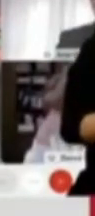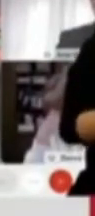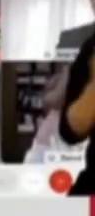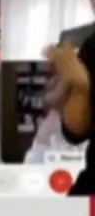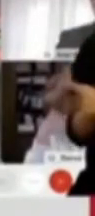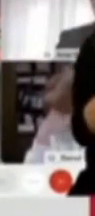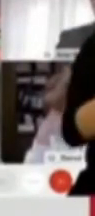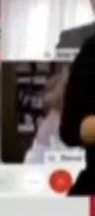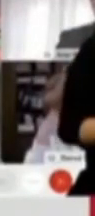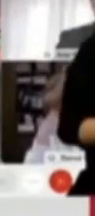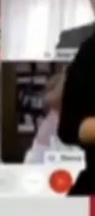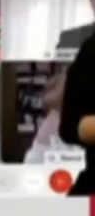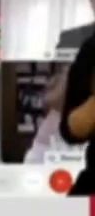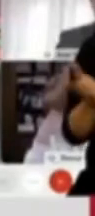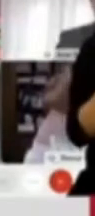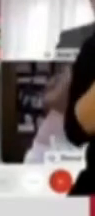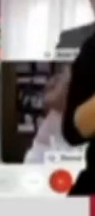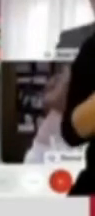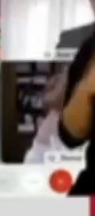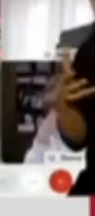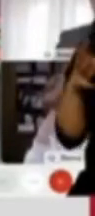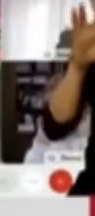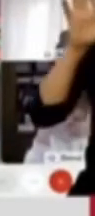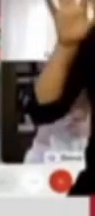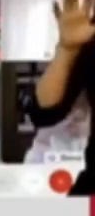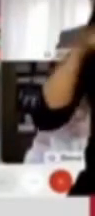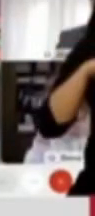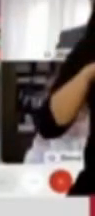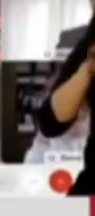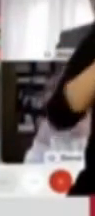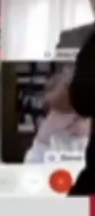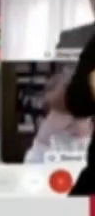Métale nomás. Métale, este es un duelo de misioneros esta noche.